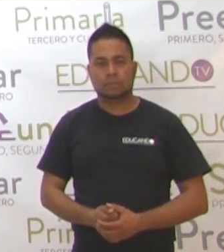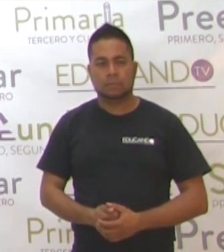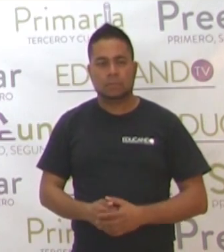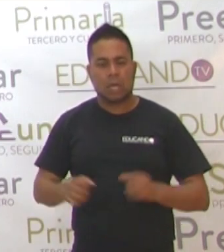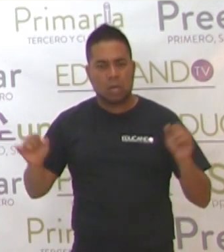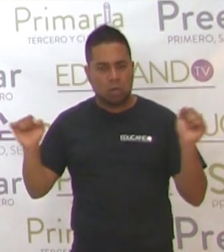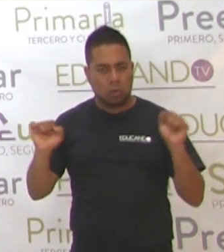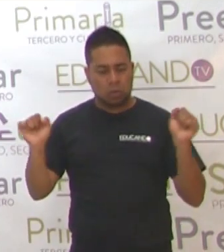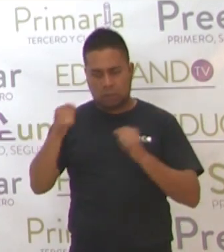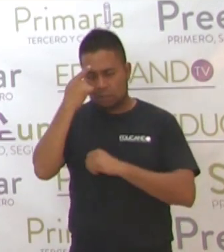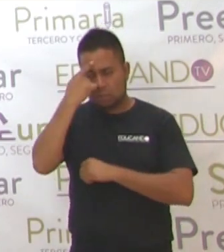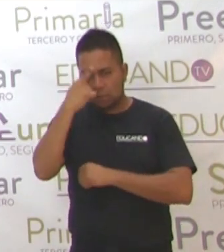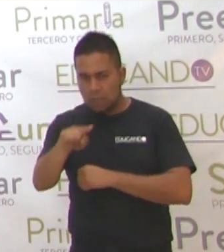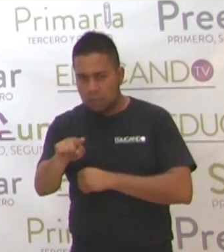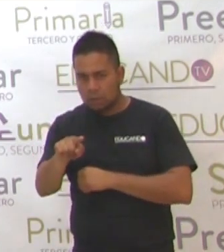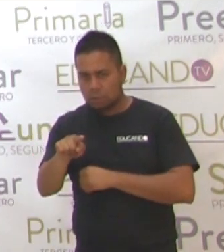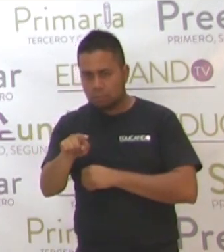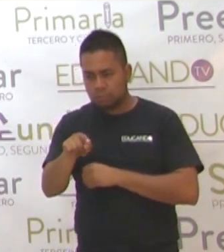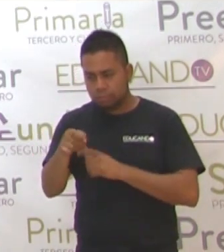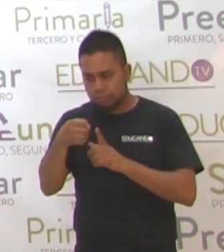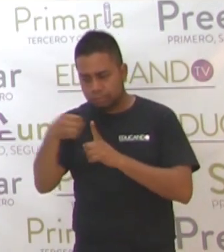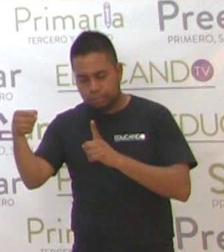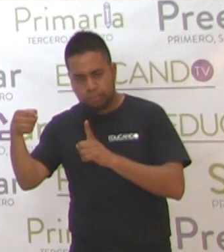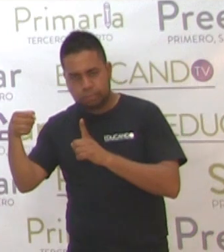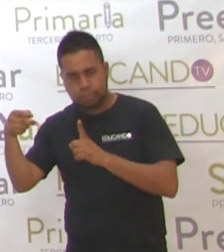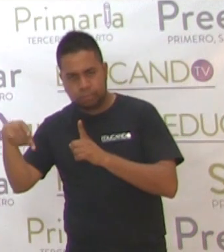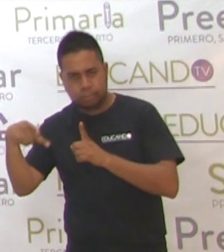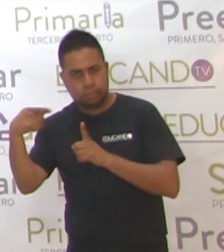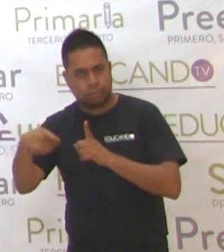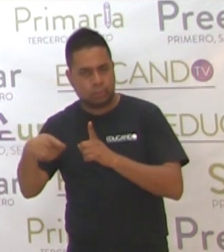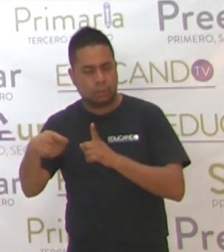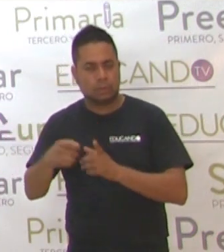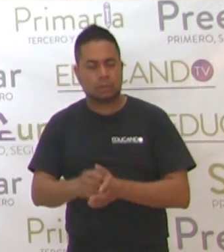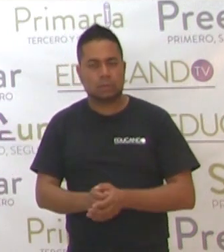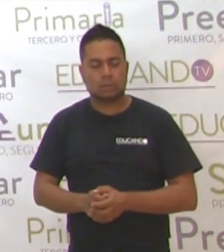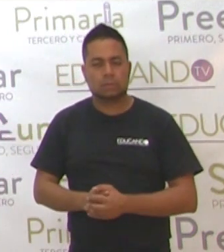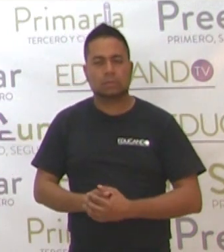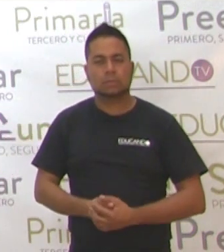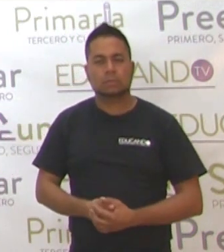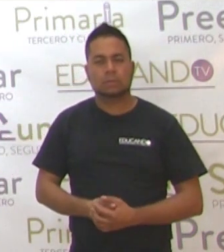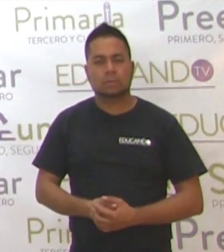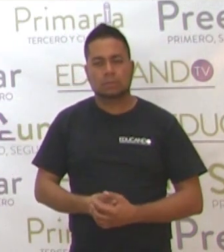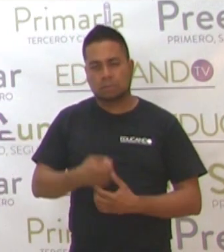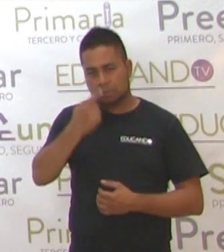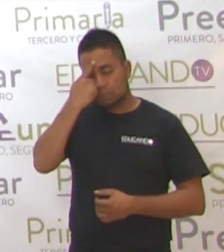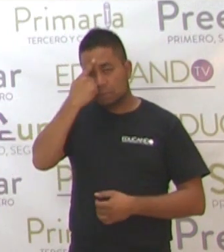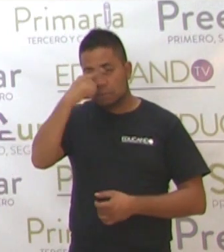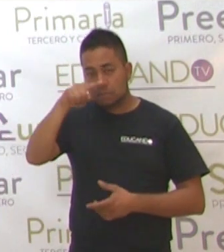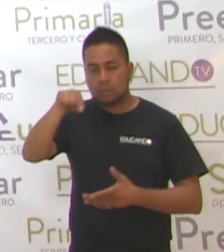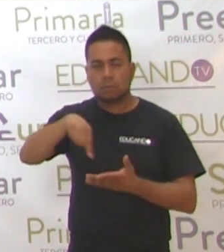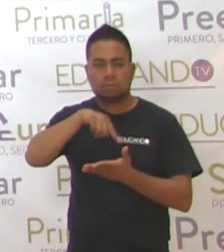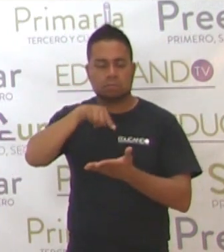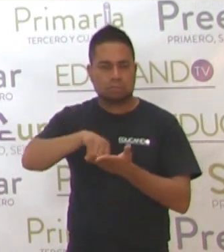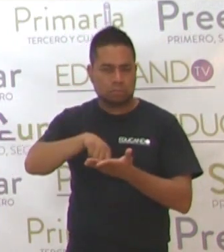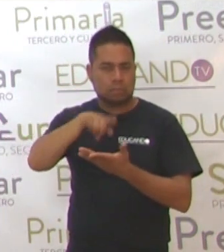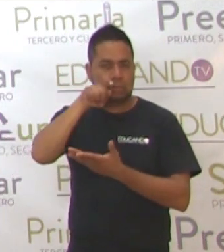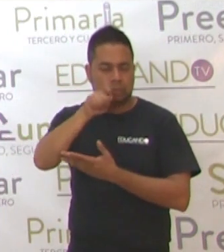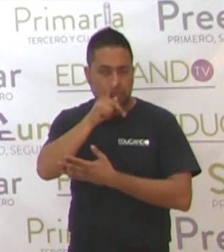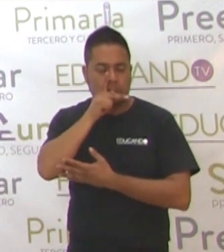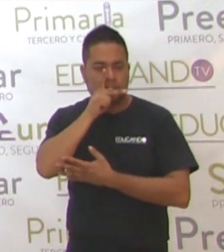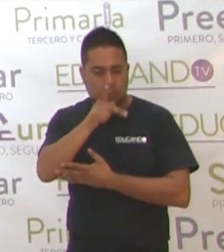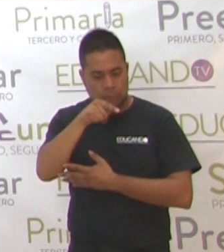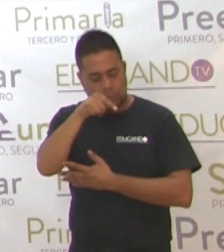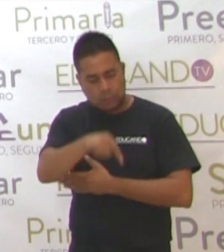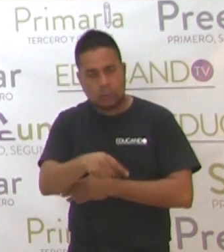cuál sería el díptico mucha atención al técnico del lugar entonces